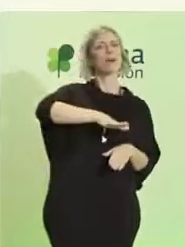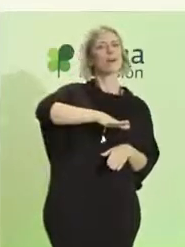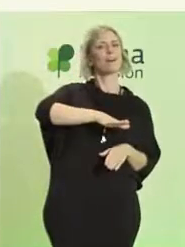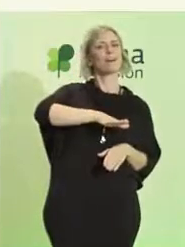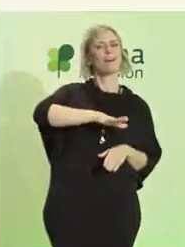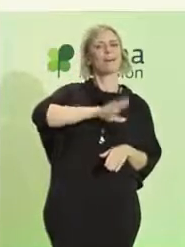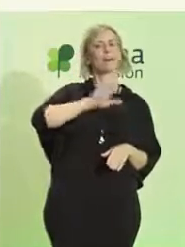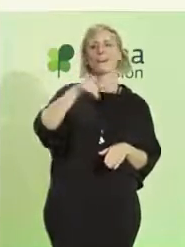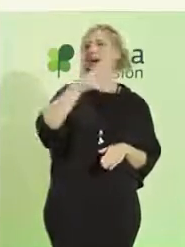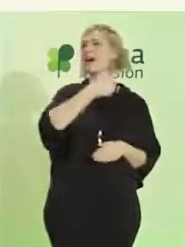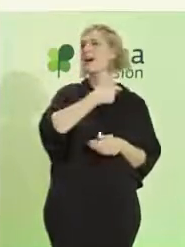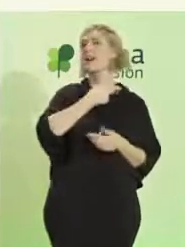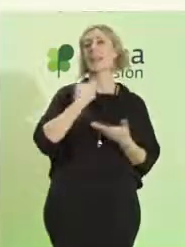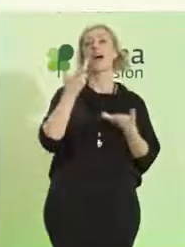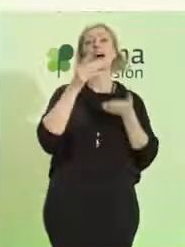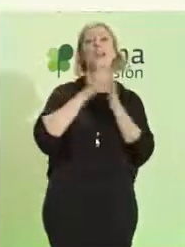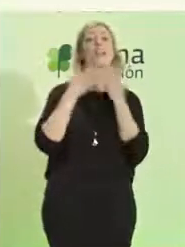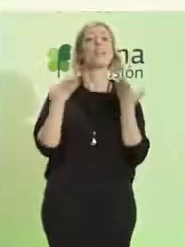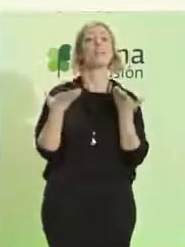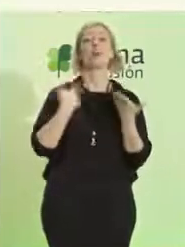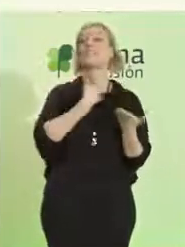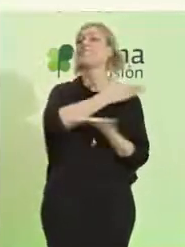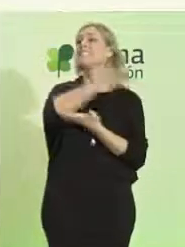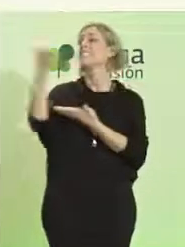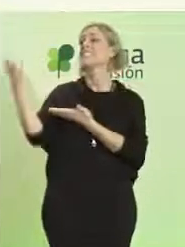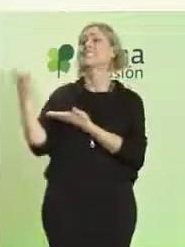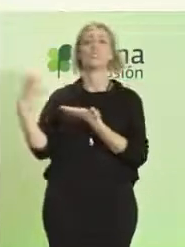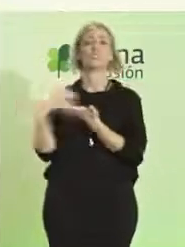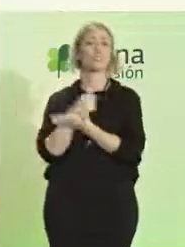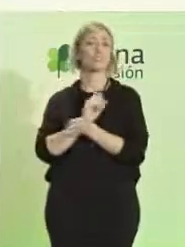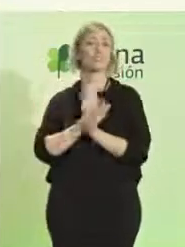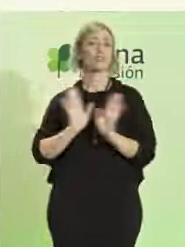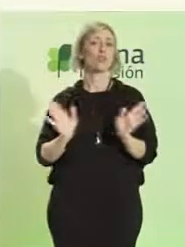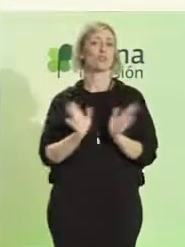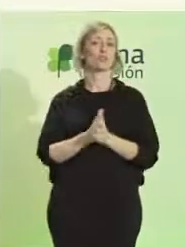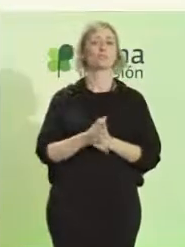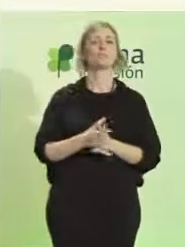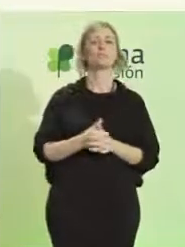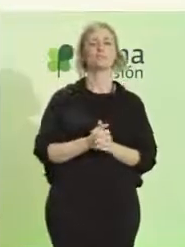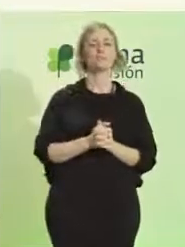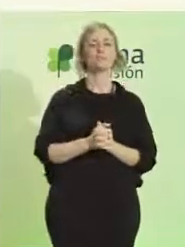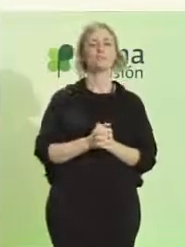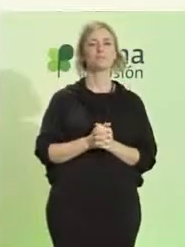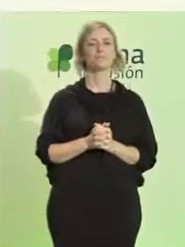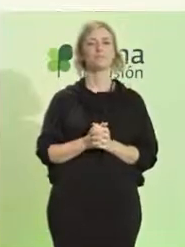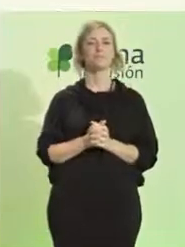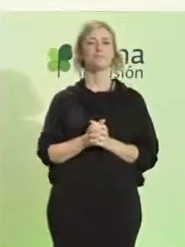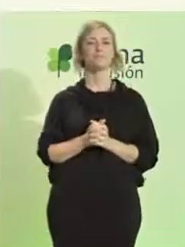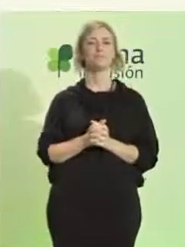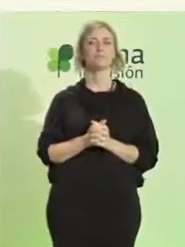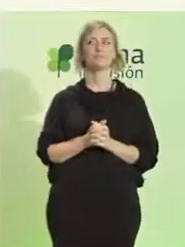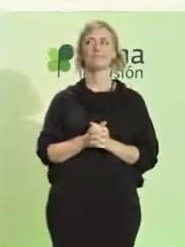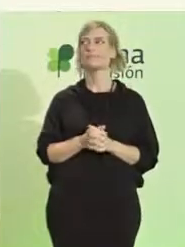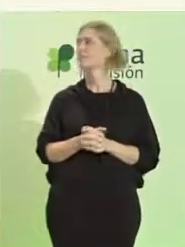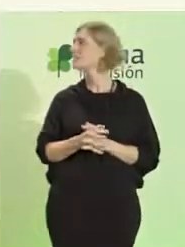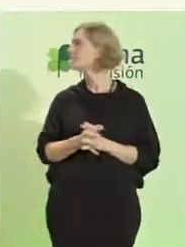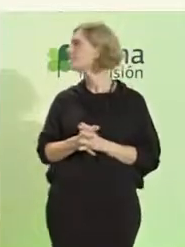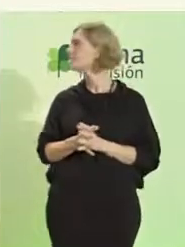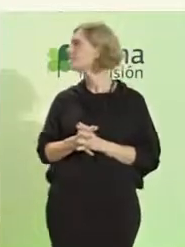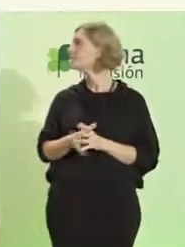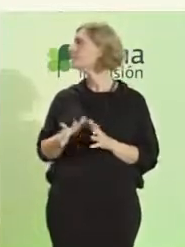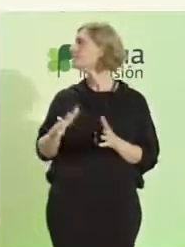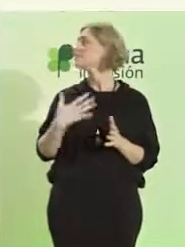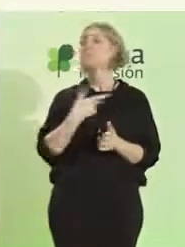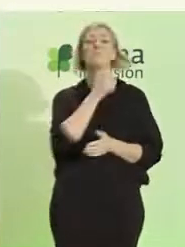arte es única. Y de hecho, incluso si repitiésemos la misma dinámica mañana, aunque dijese exactamente las mismas palabras con el